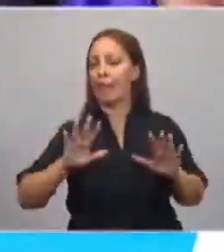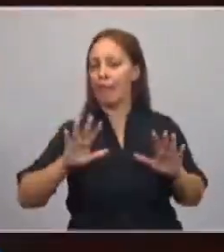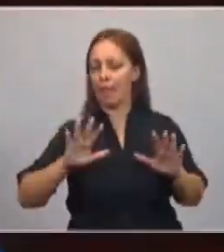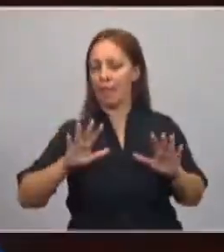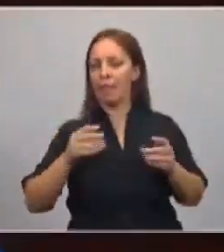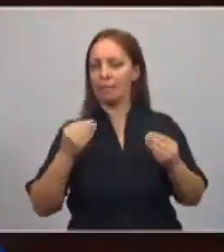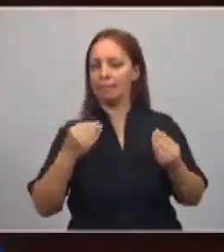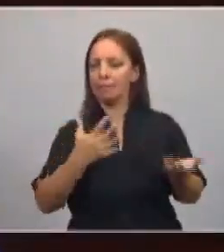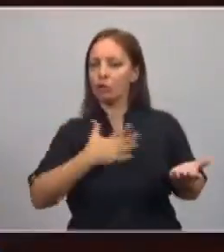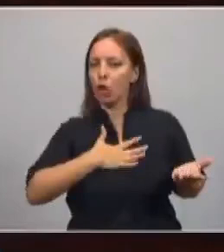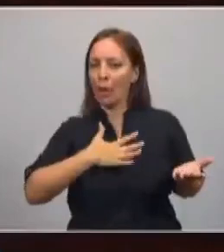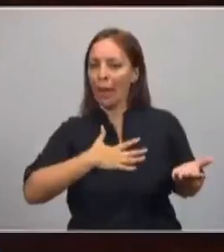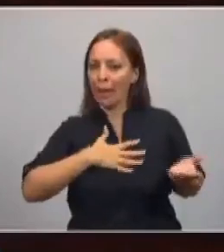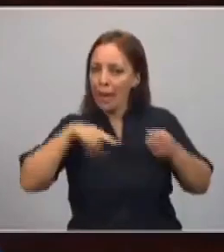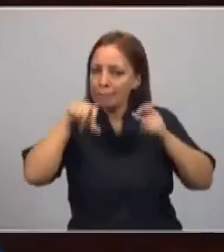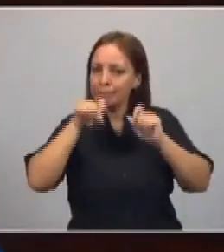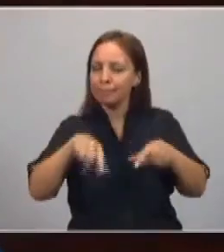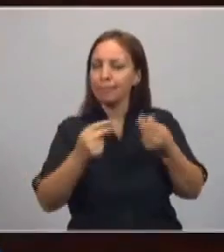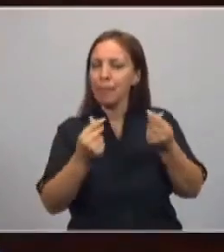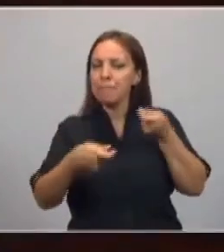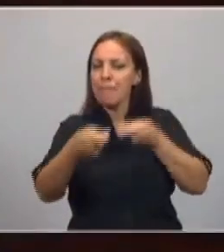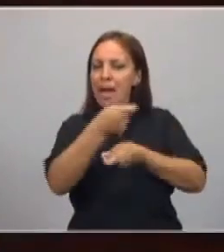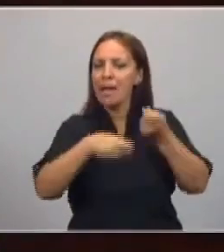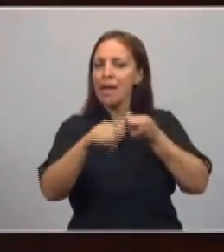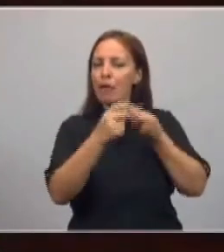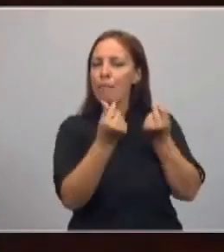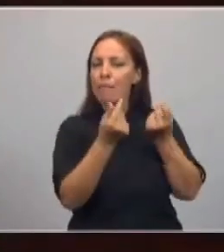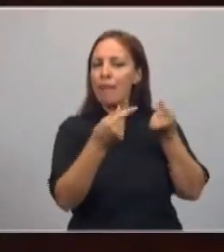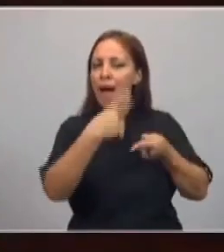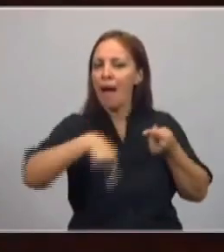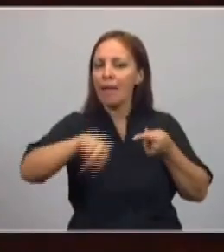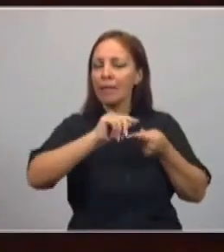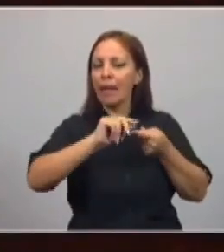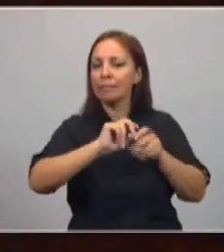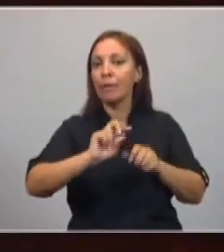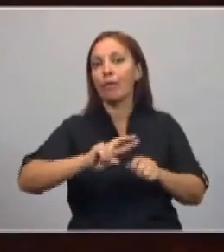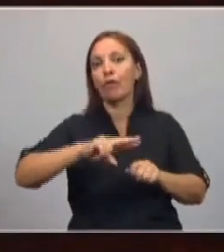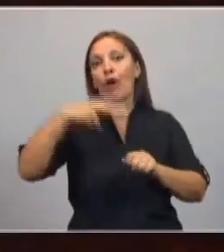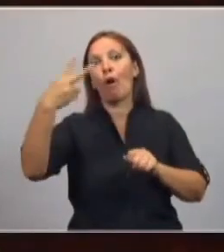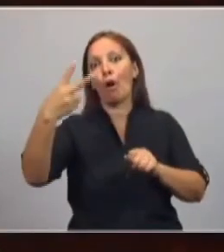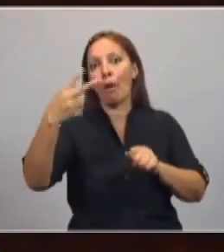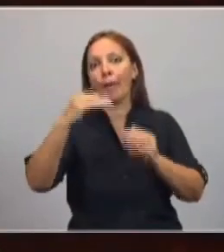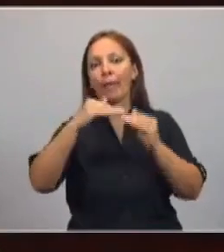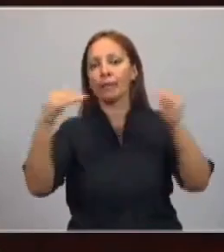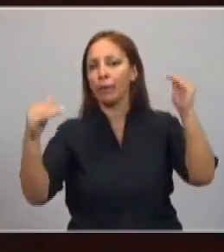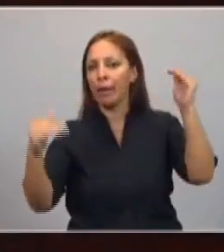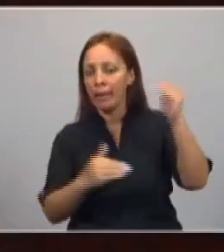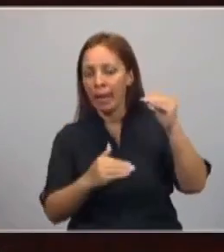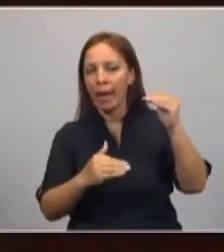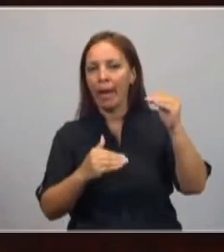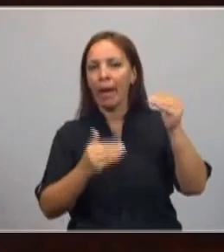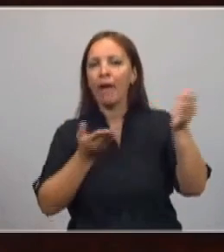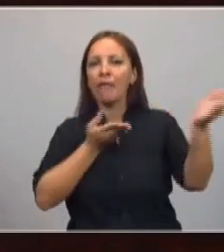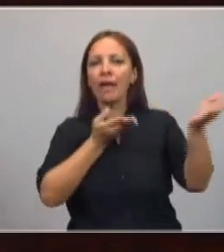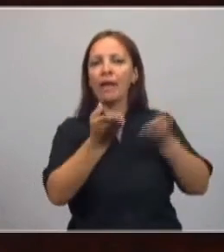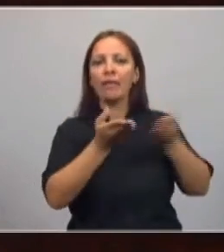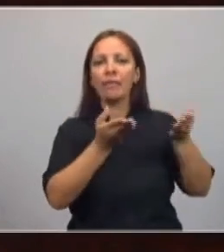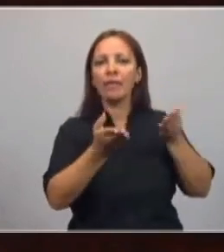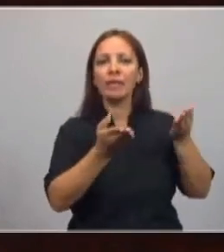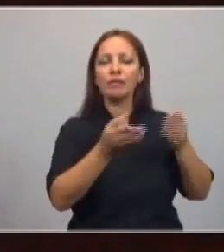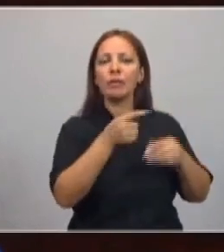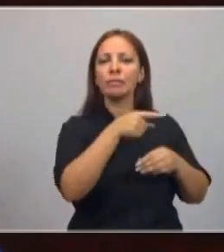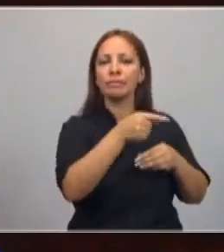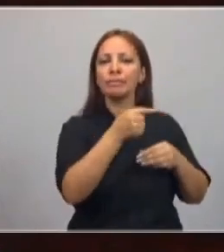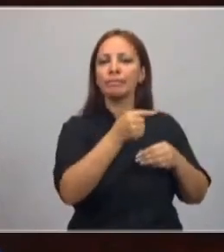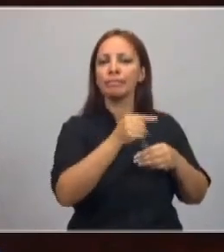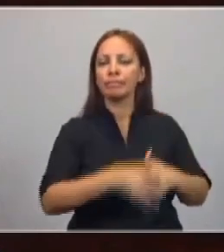la soberanía monetaria, multiplicaría la desigualdad y favorecería únicamente al